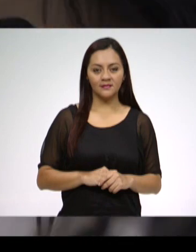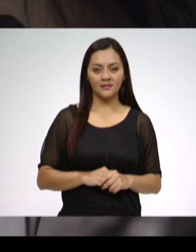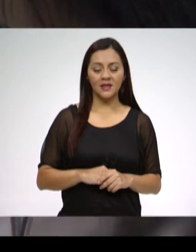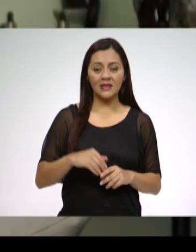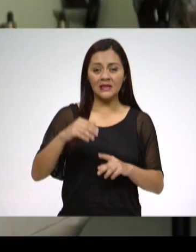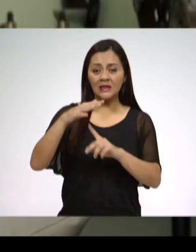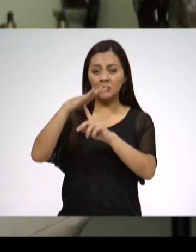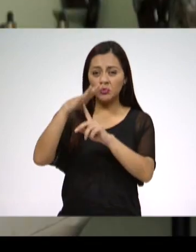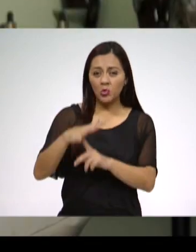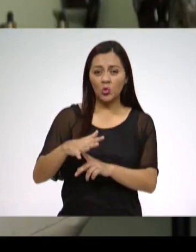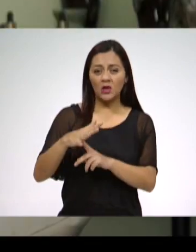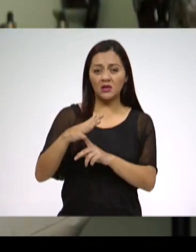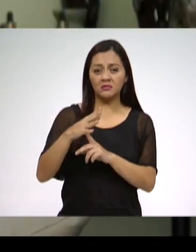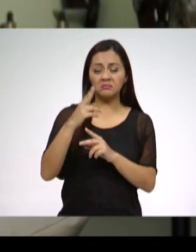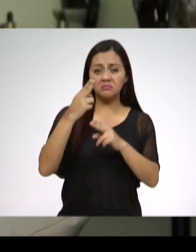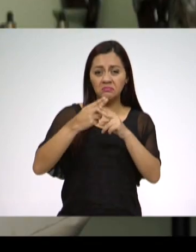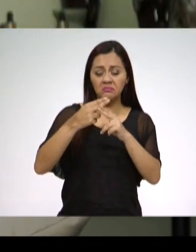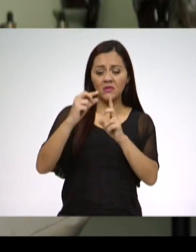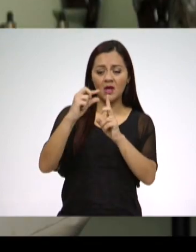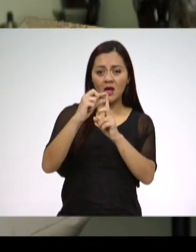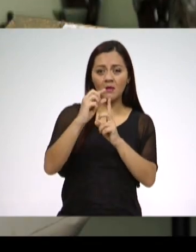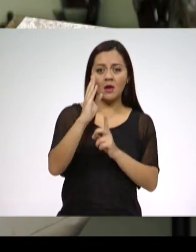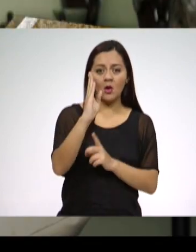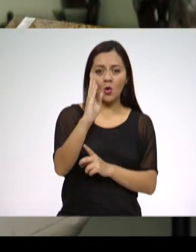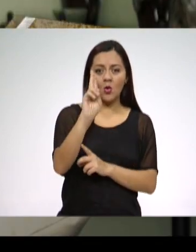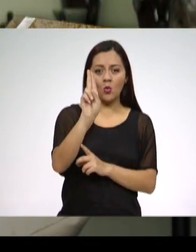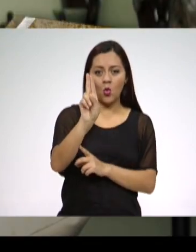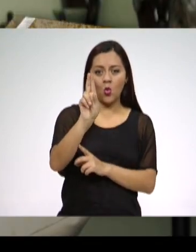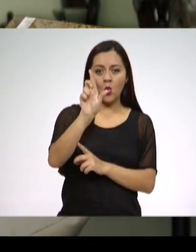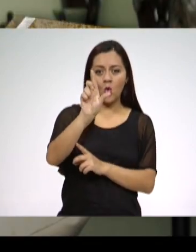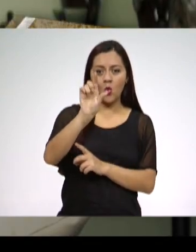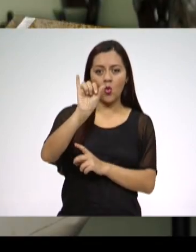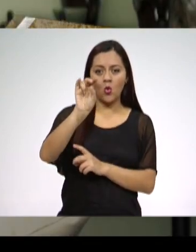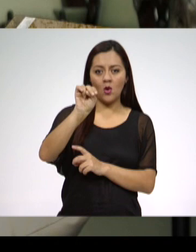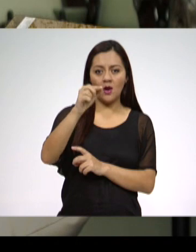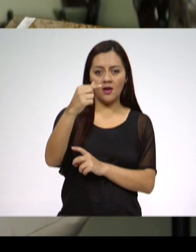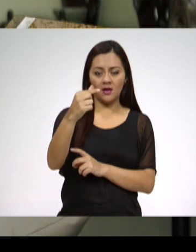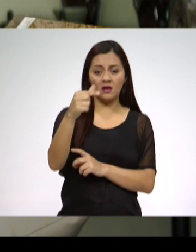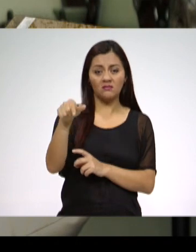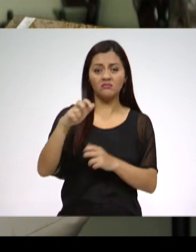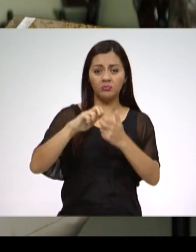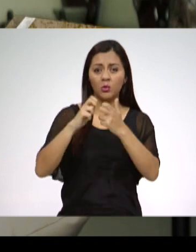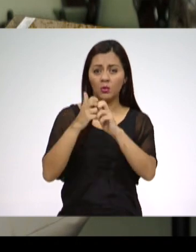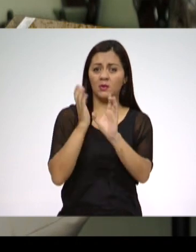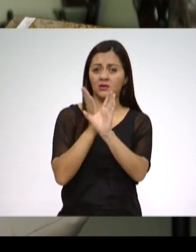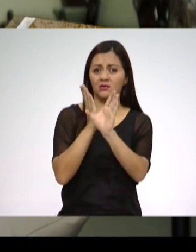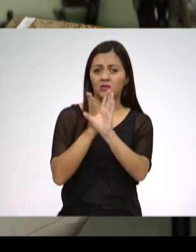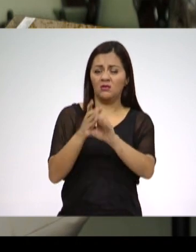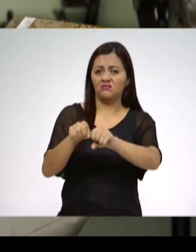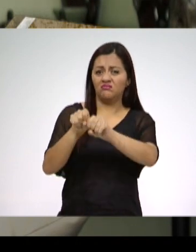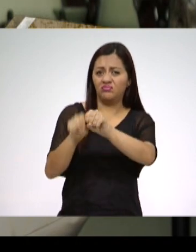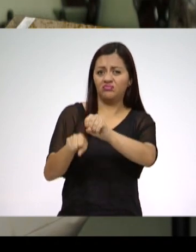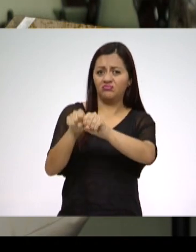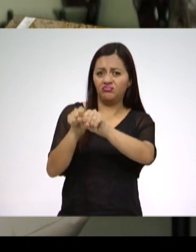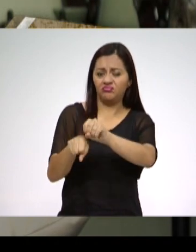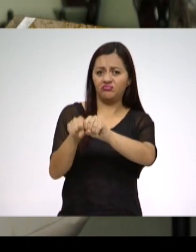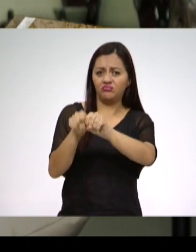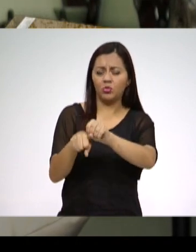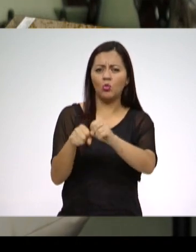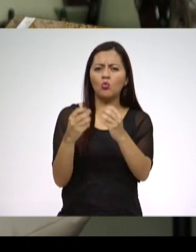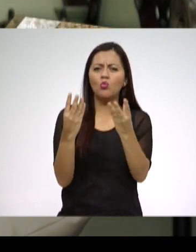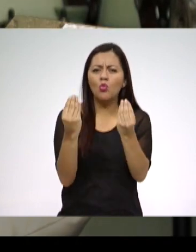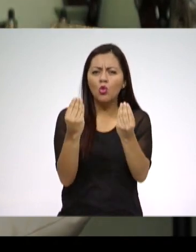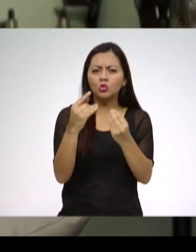El bullying es un fenómeno que actualmente ya se ha definido como un problema psicológico, sin embargo siempre ha existido, en donde un niño o varios